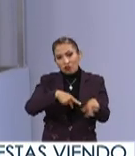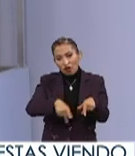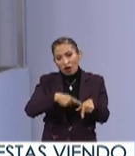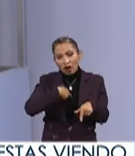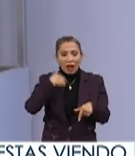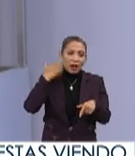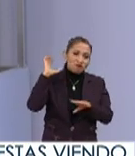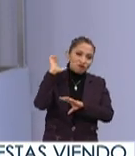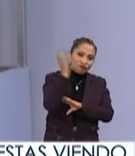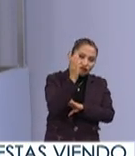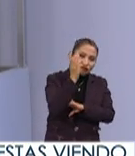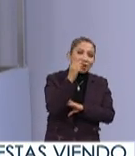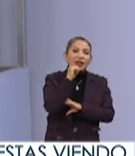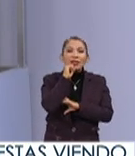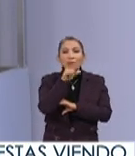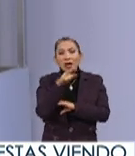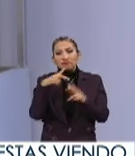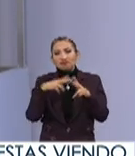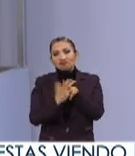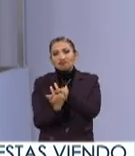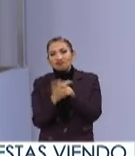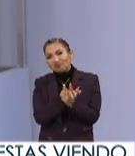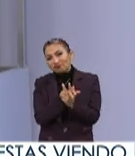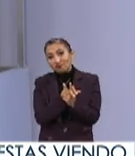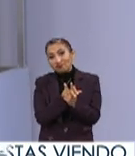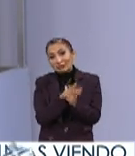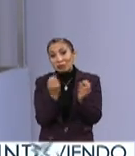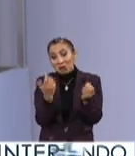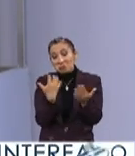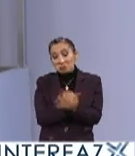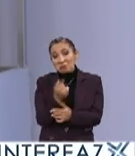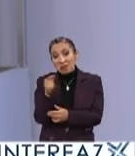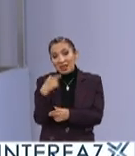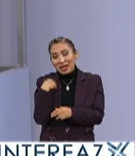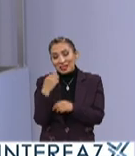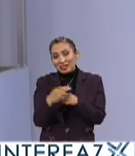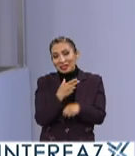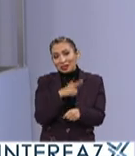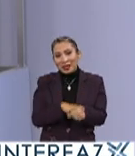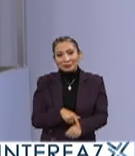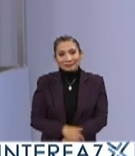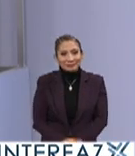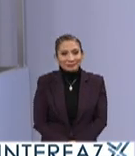fútbol americano, pero también la lucha, que le ha dado pues grandes logros, sobre todo a nivel nacional.